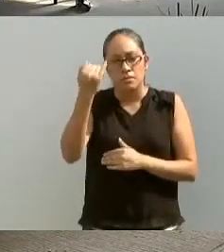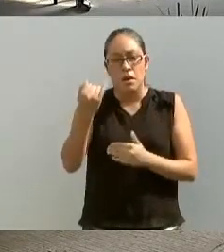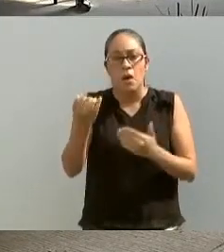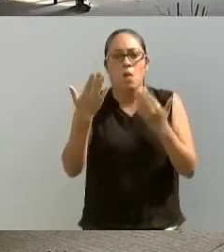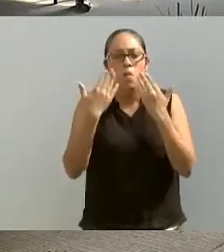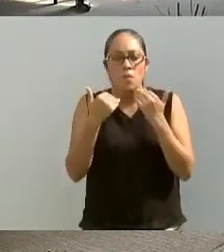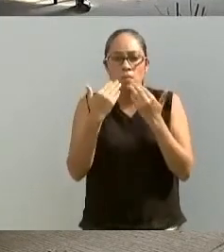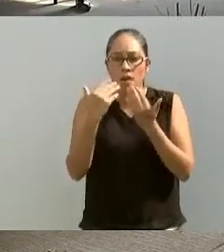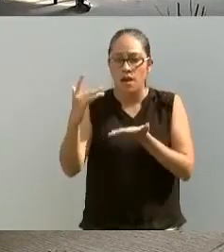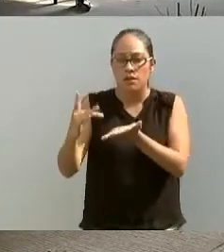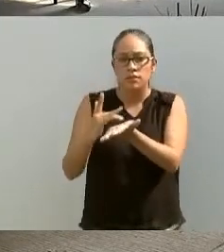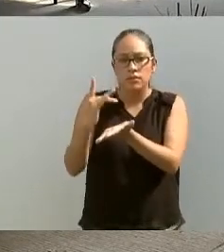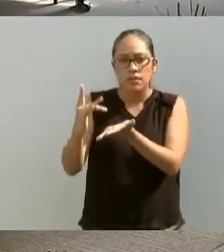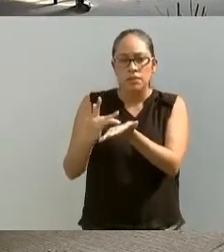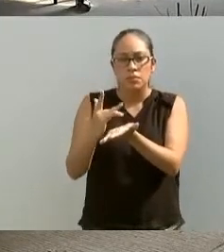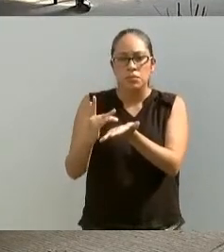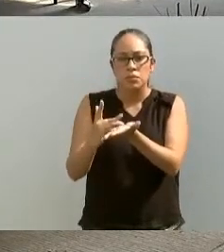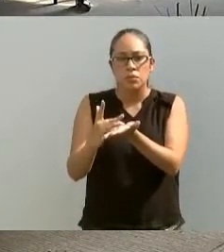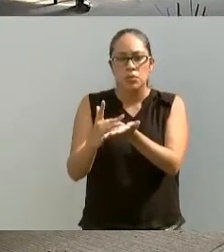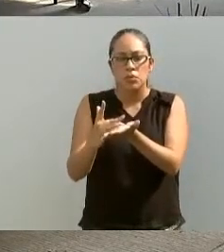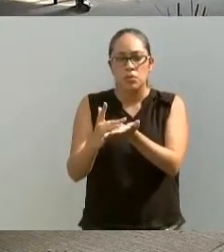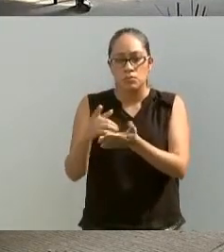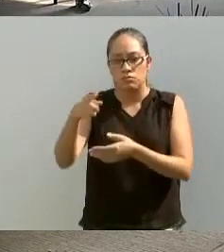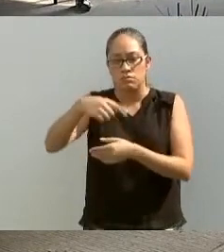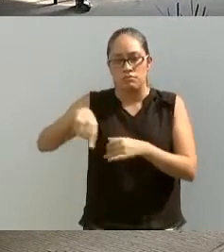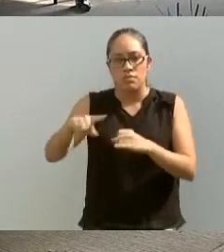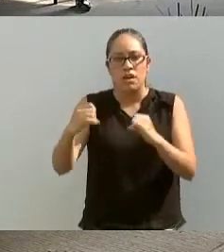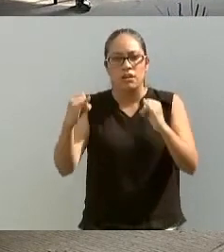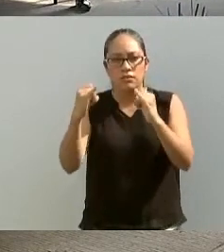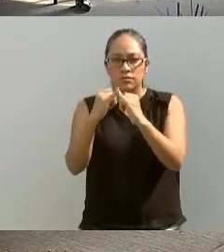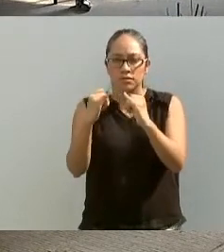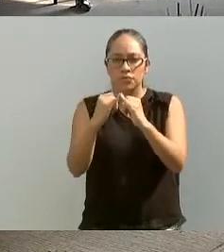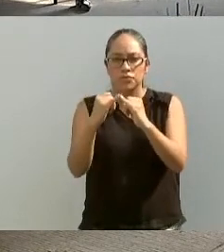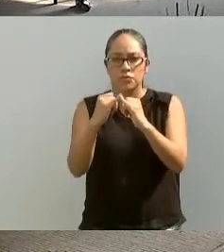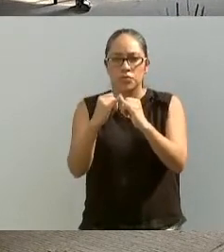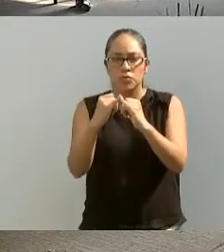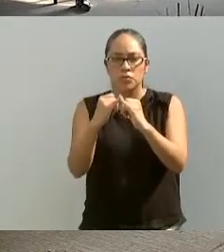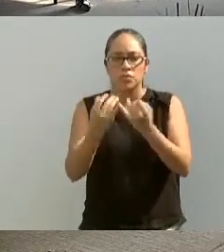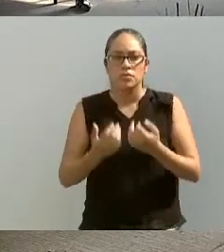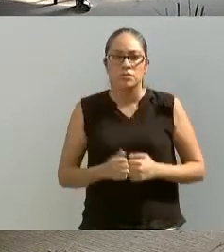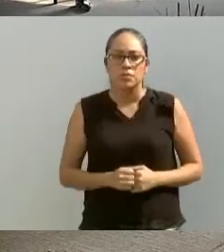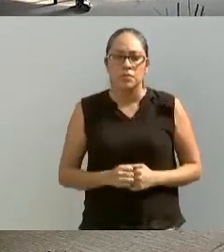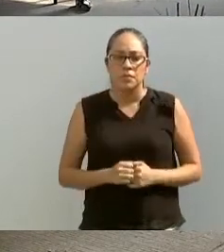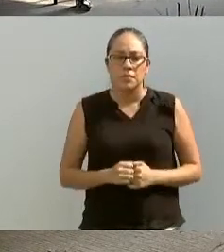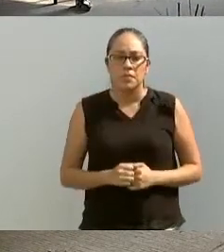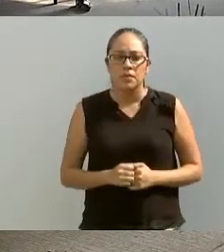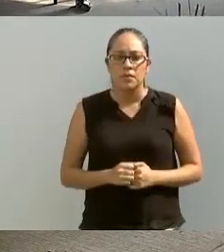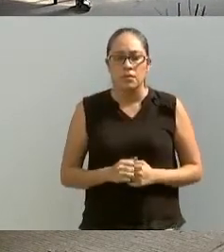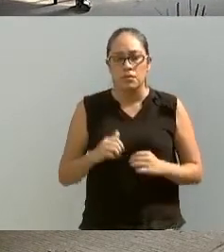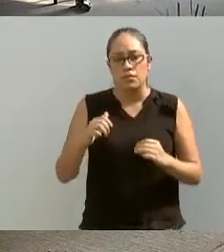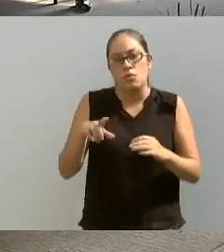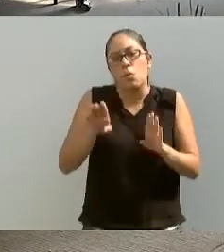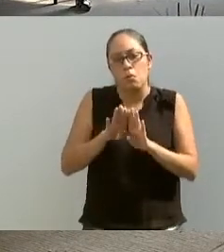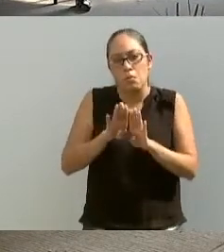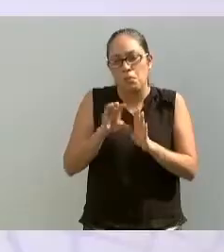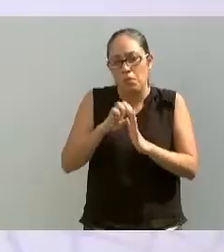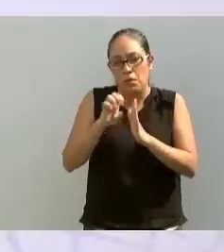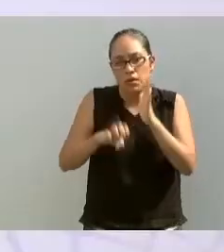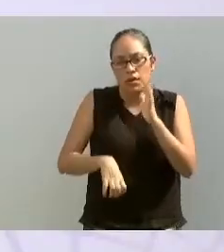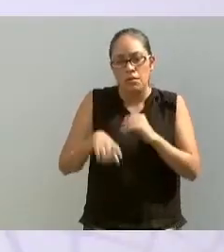el apoyo de una corporación como la Secretaría de